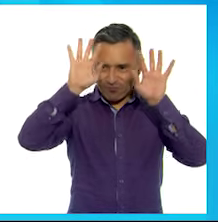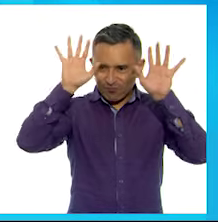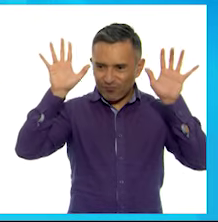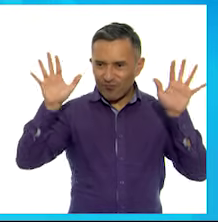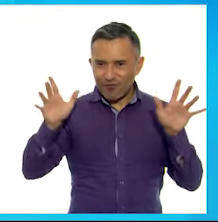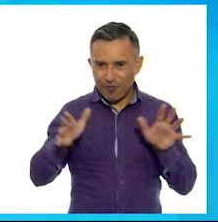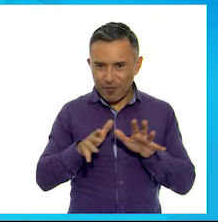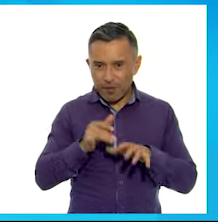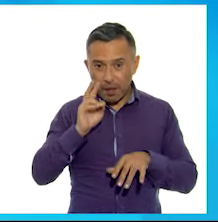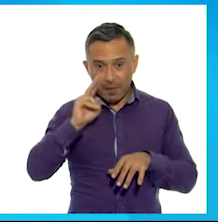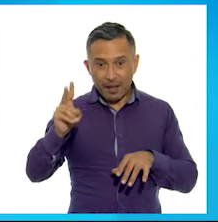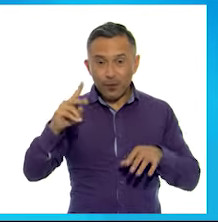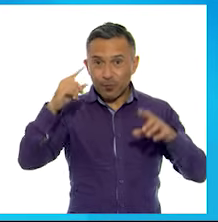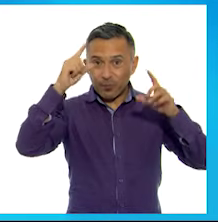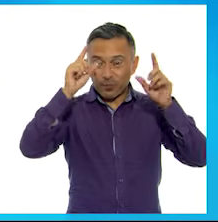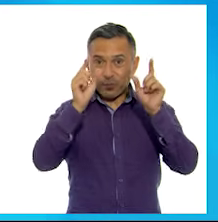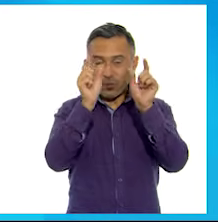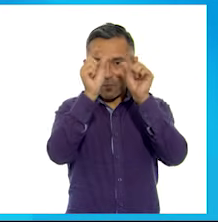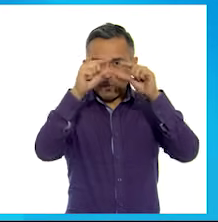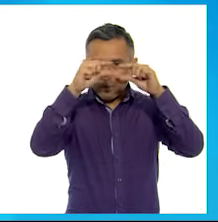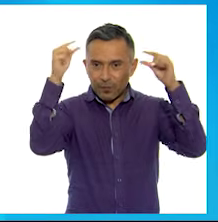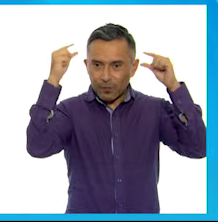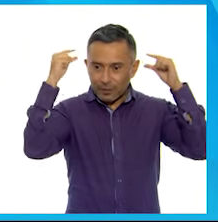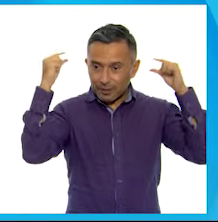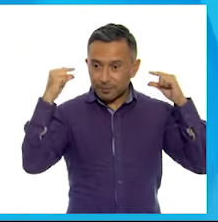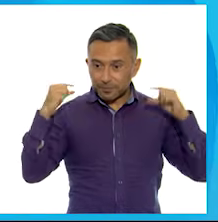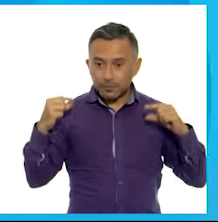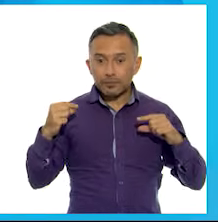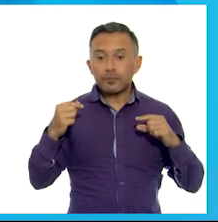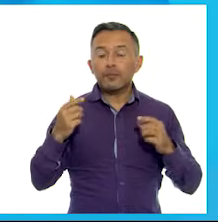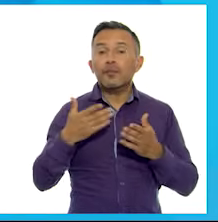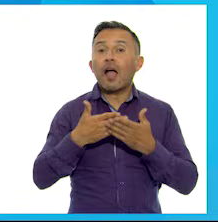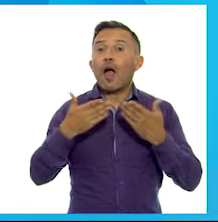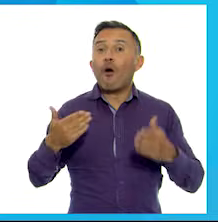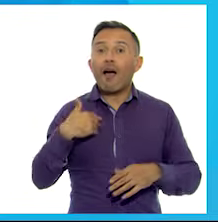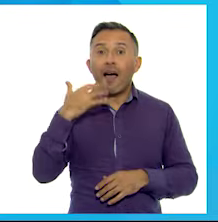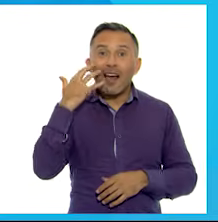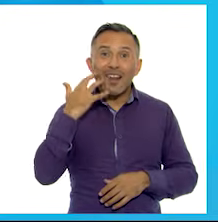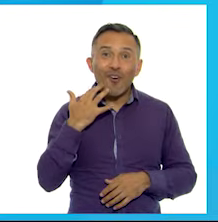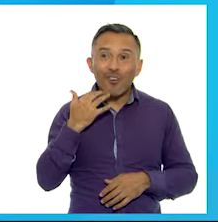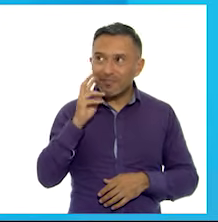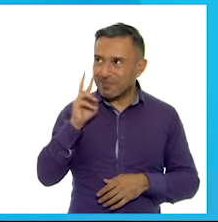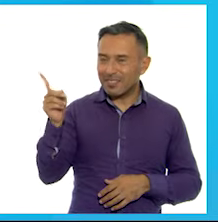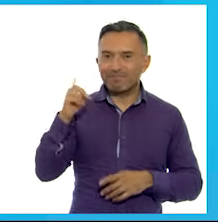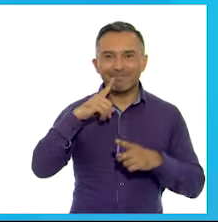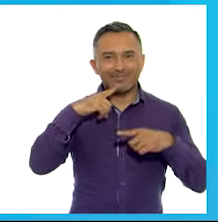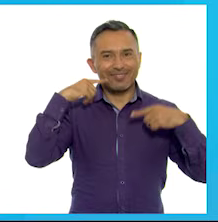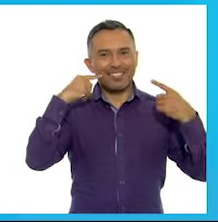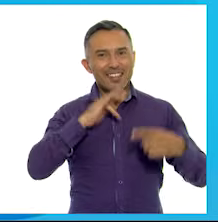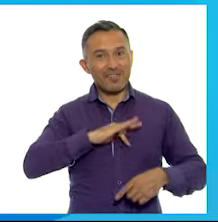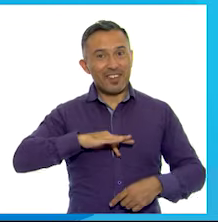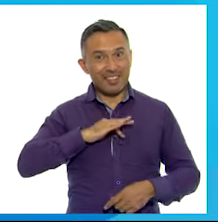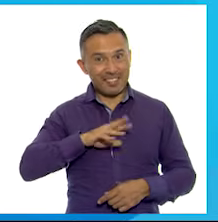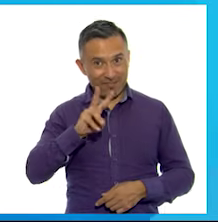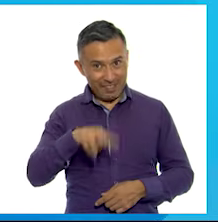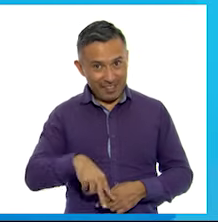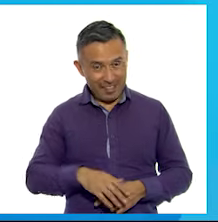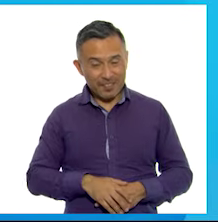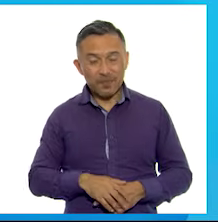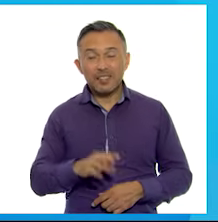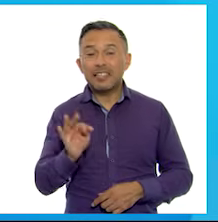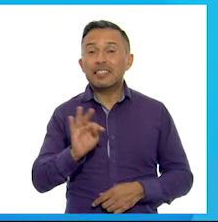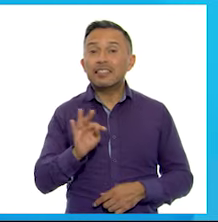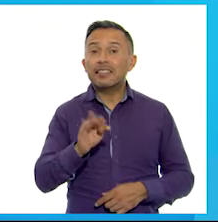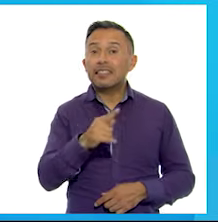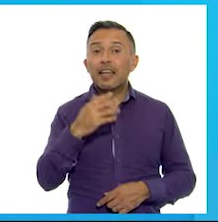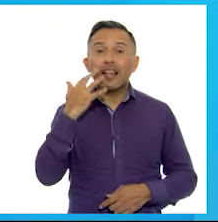este son rectas? Ahora nuestro león está muy feliz, ¿verdad? Y si pintamos nuestro león